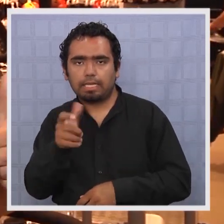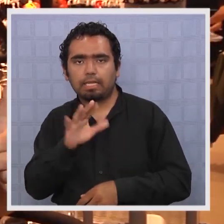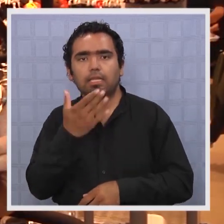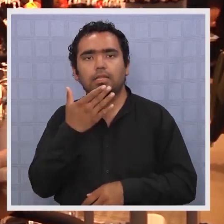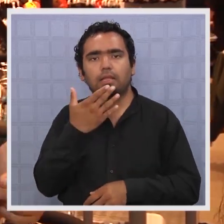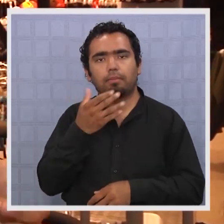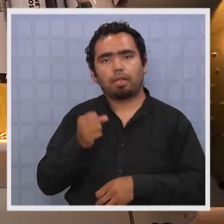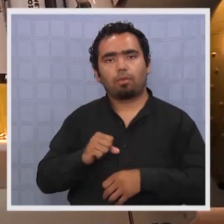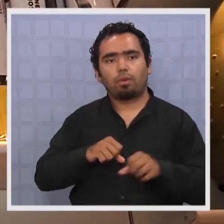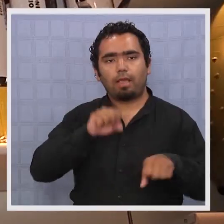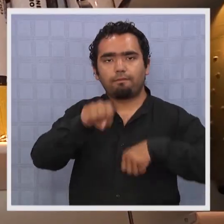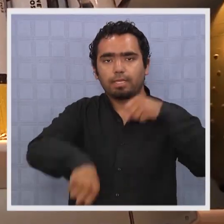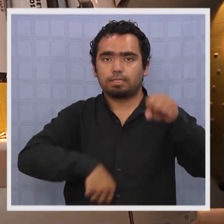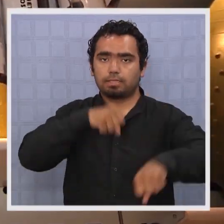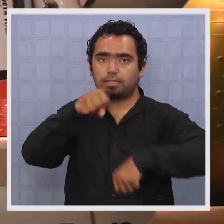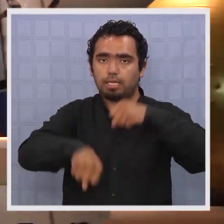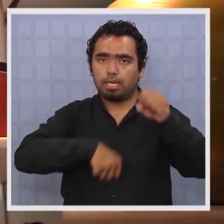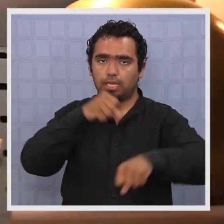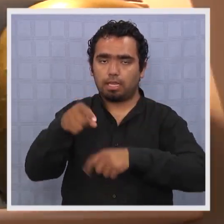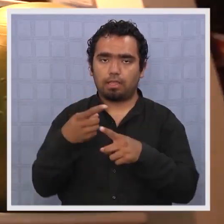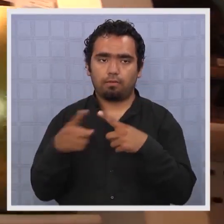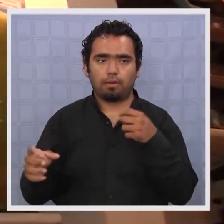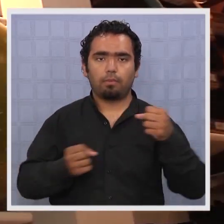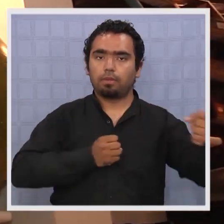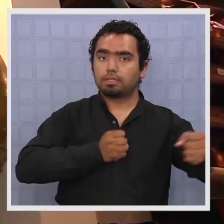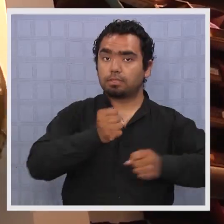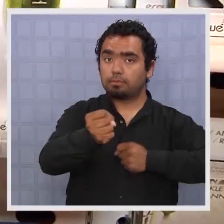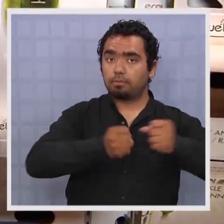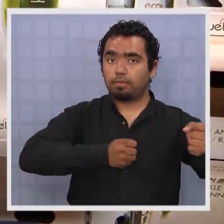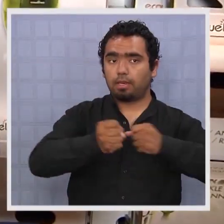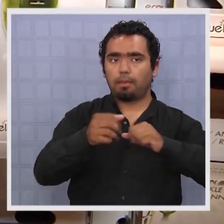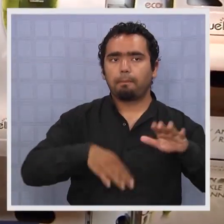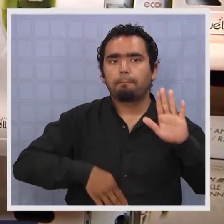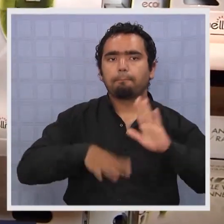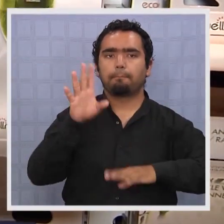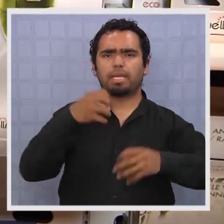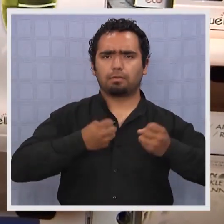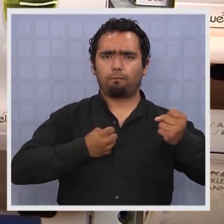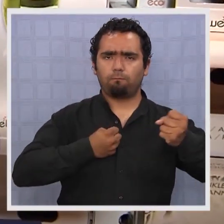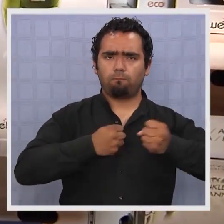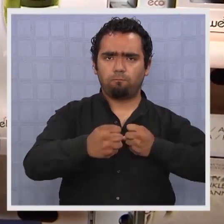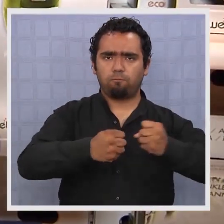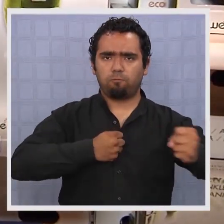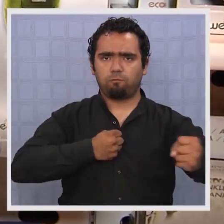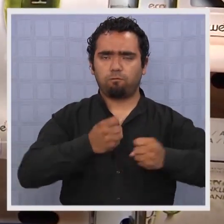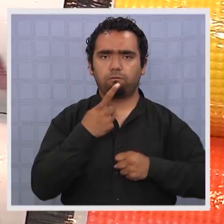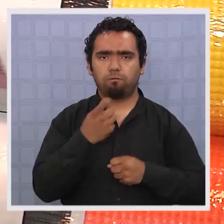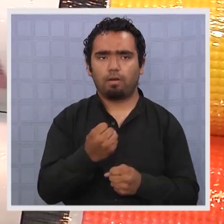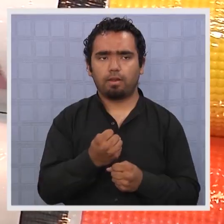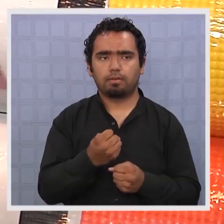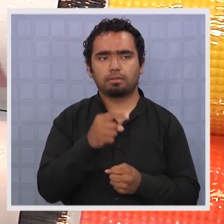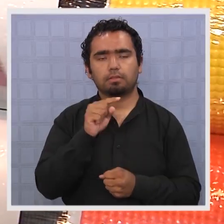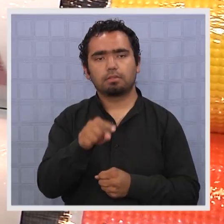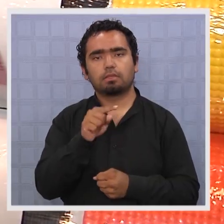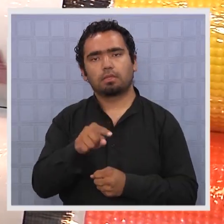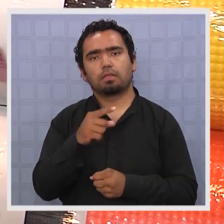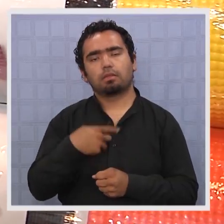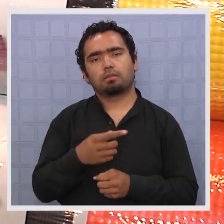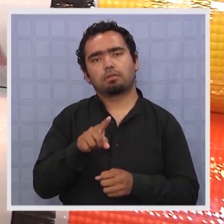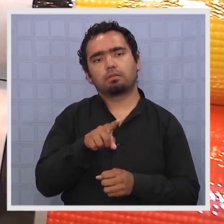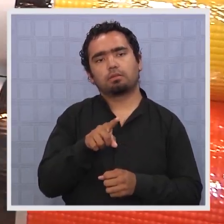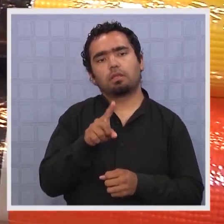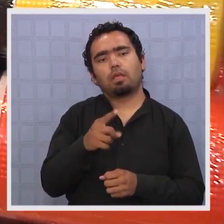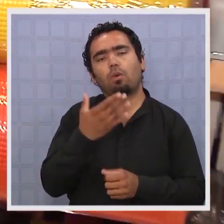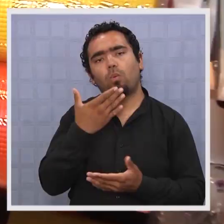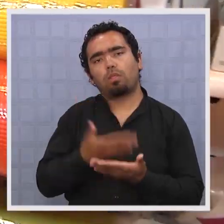visita estática Claro porque la spinning es para hacer más más carga y más fuerza en el ejercicio la estática es más para recuperación cuando tienen